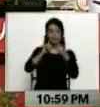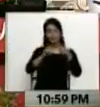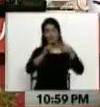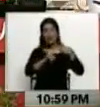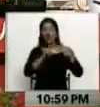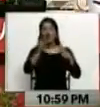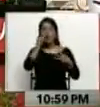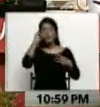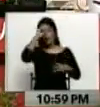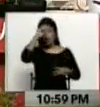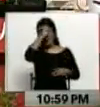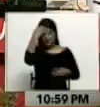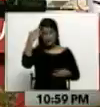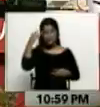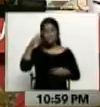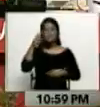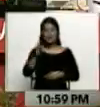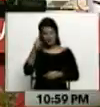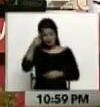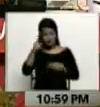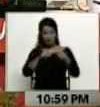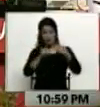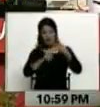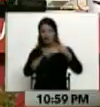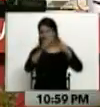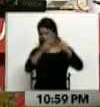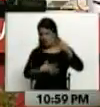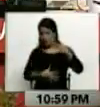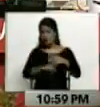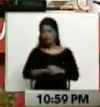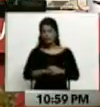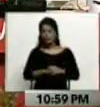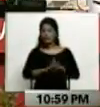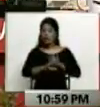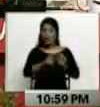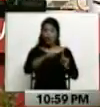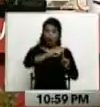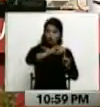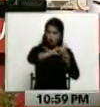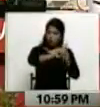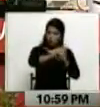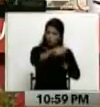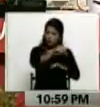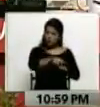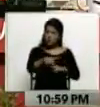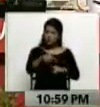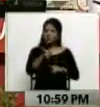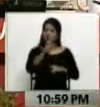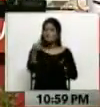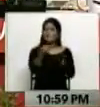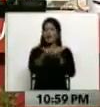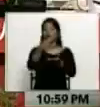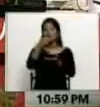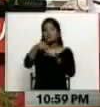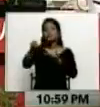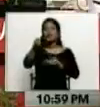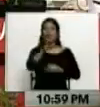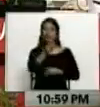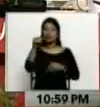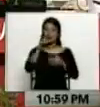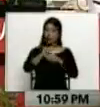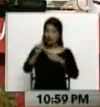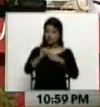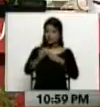ocariz eudoro González entre otros los demás invitados a este foro deán pagar 400 excepto los dirigentes de primera